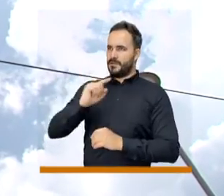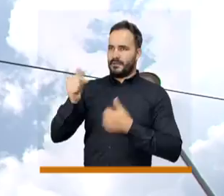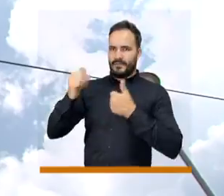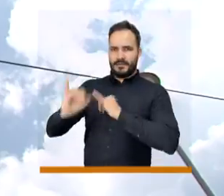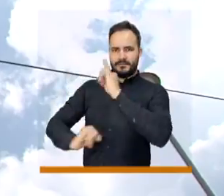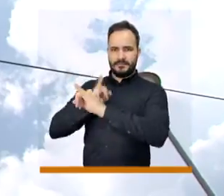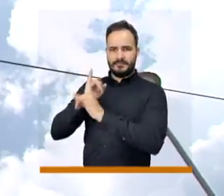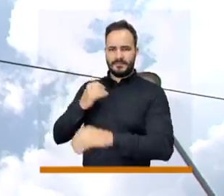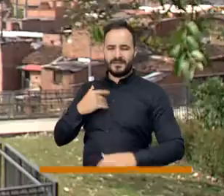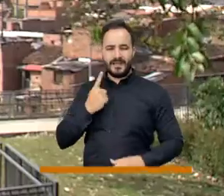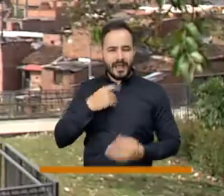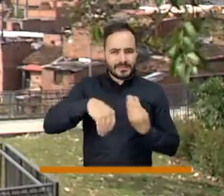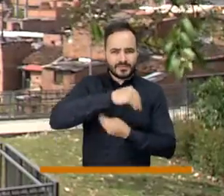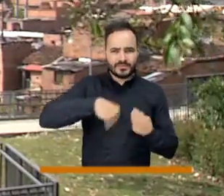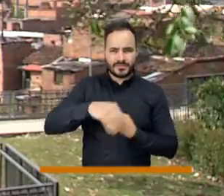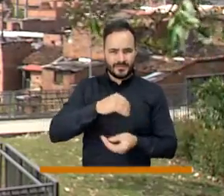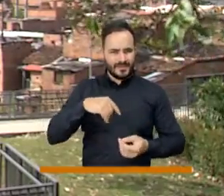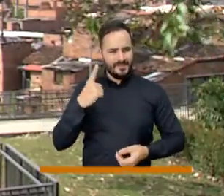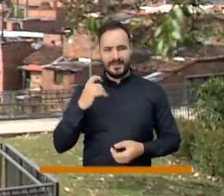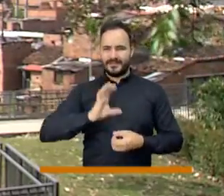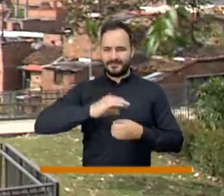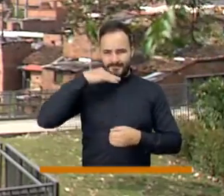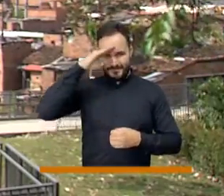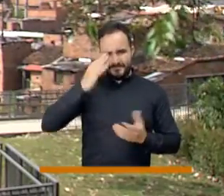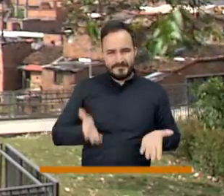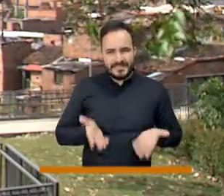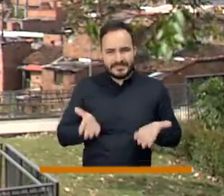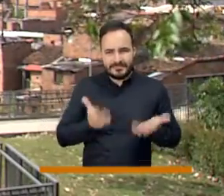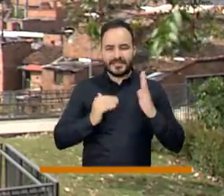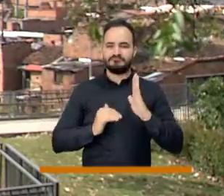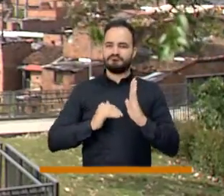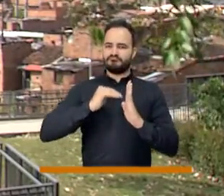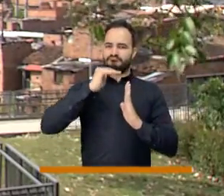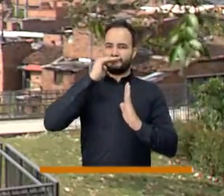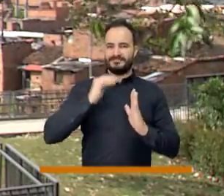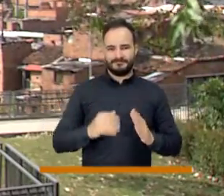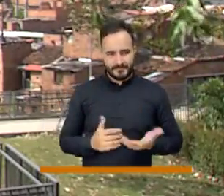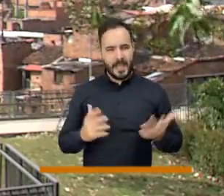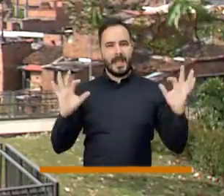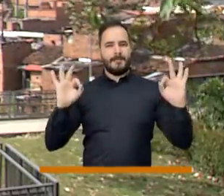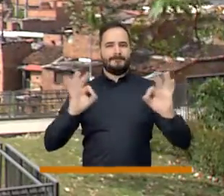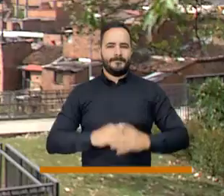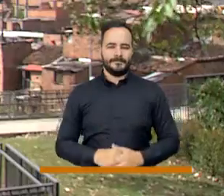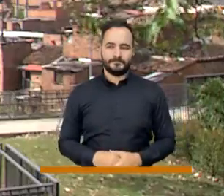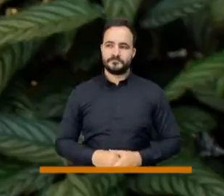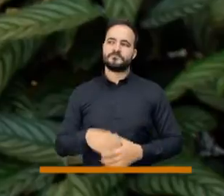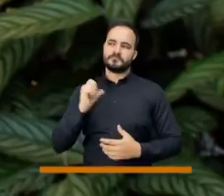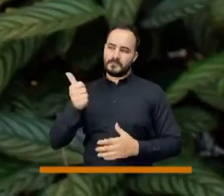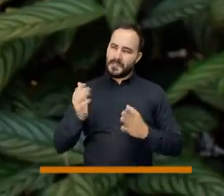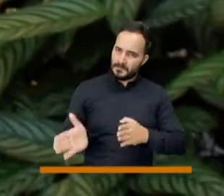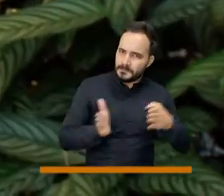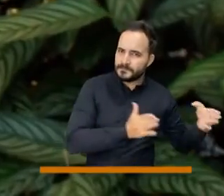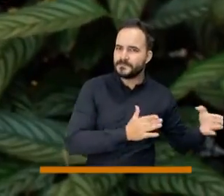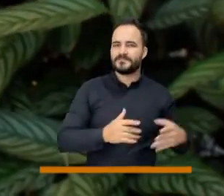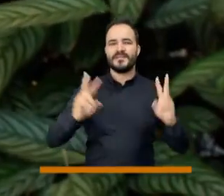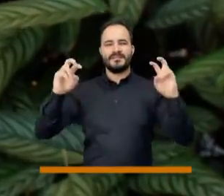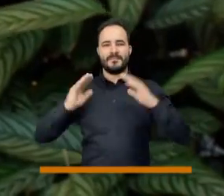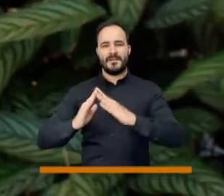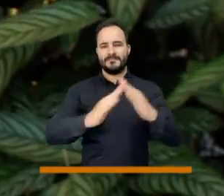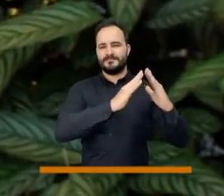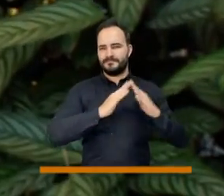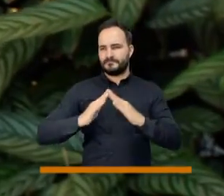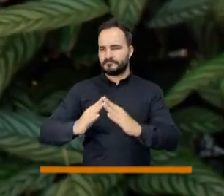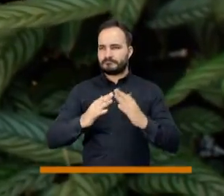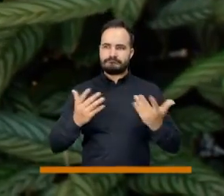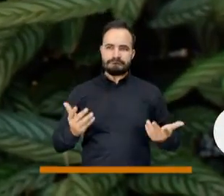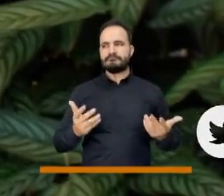sitúe a la ciudad como una de las más sostenibles en tema de transporte público. Y a propósito de la población, hablemos de vivienda, la